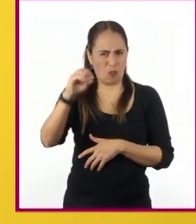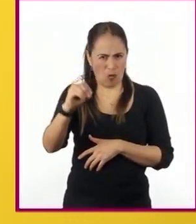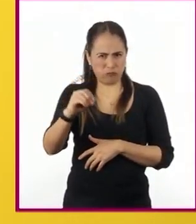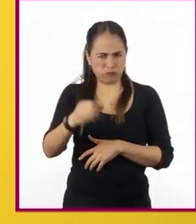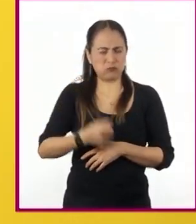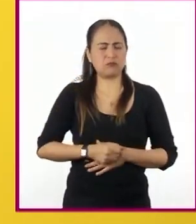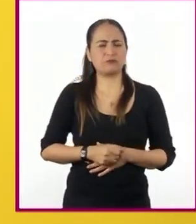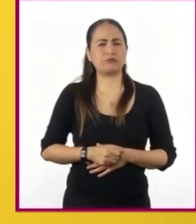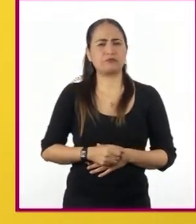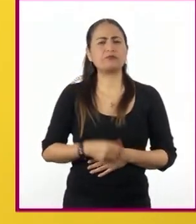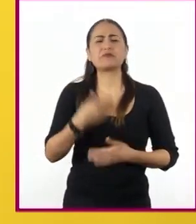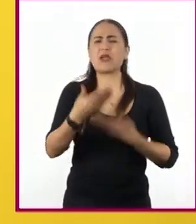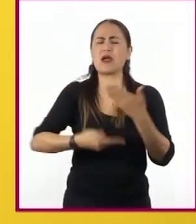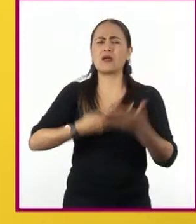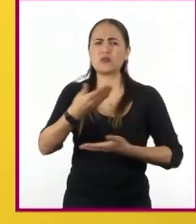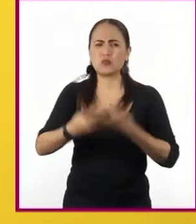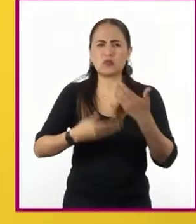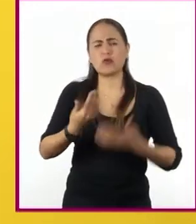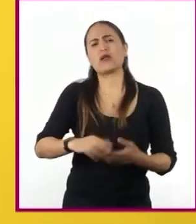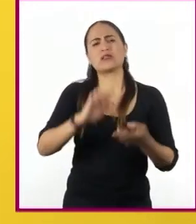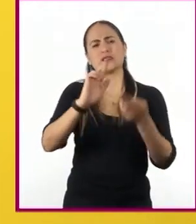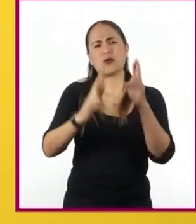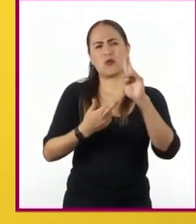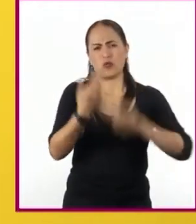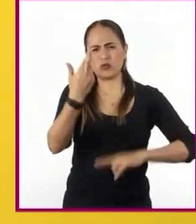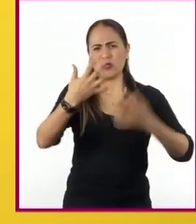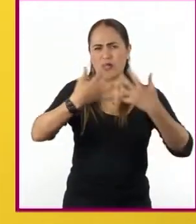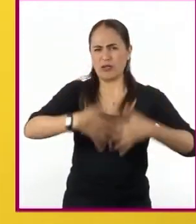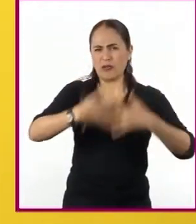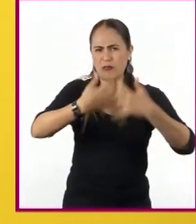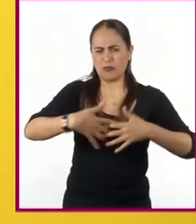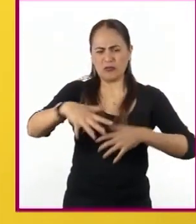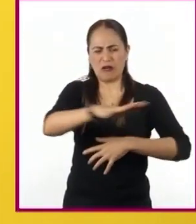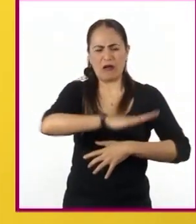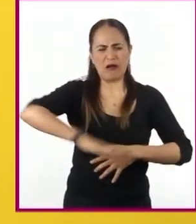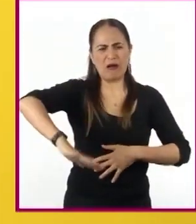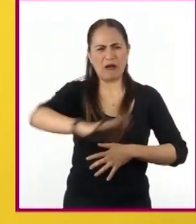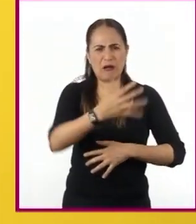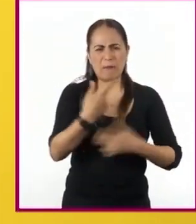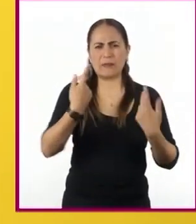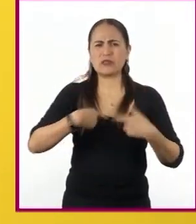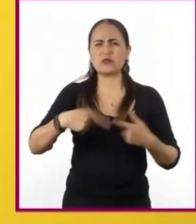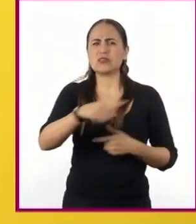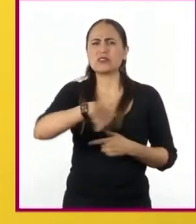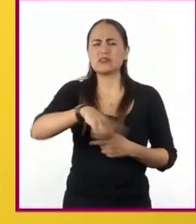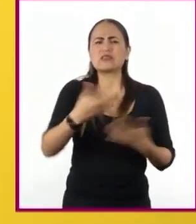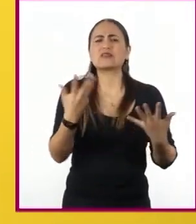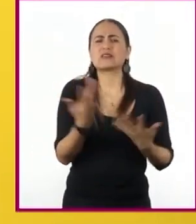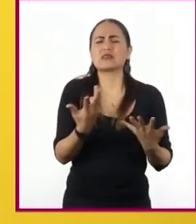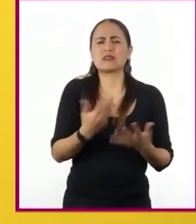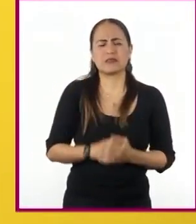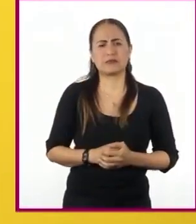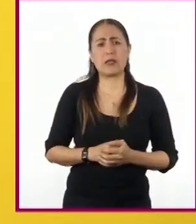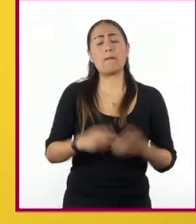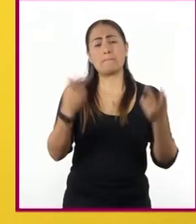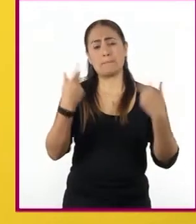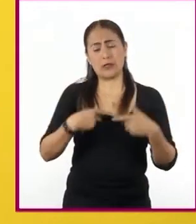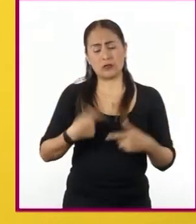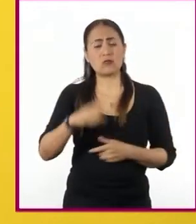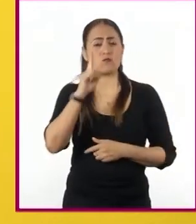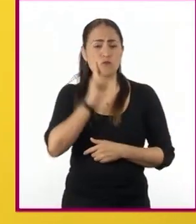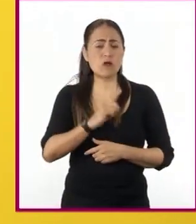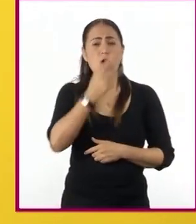principales efectos que tuvo la primera revolución industrial en el ámbito social fue el deterioro de las condiciones laborales de las trabajadoras y